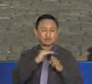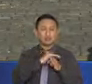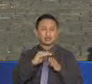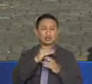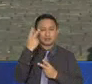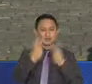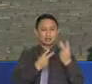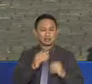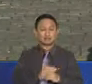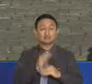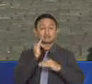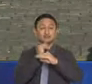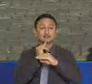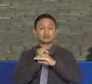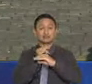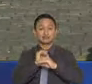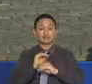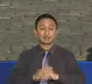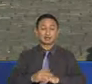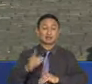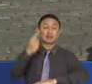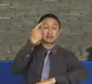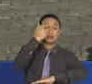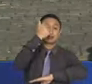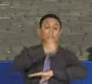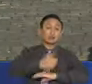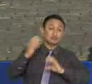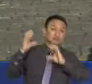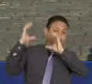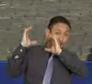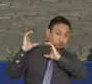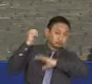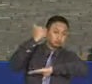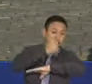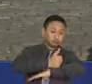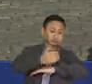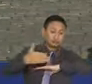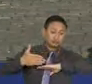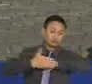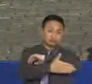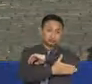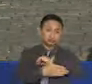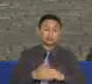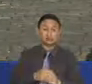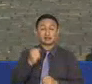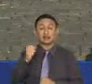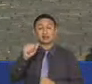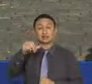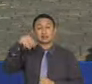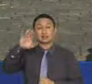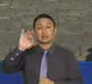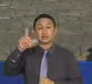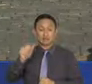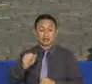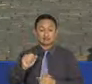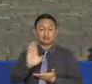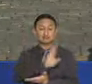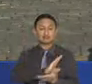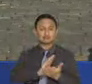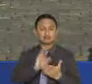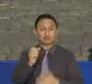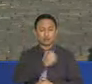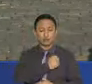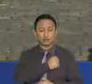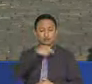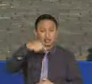a visitar la basílica la plaza de San Francisco la plaza grande la ronda San Blas y todos esos barrios tradicionales que